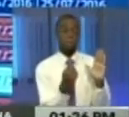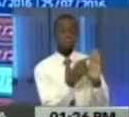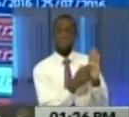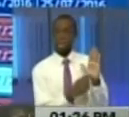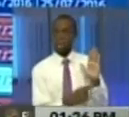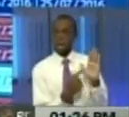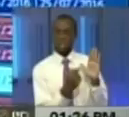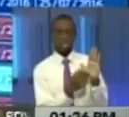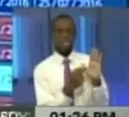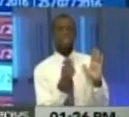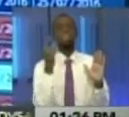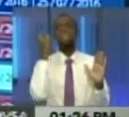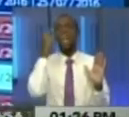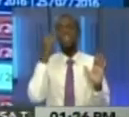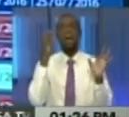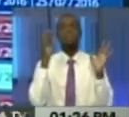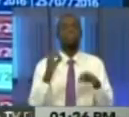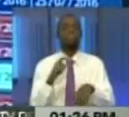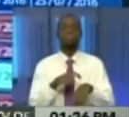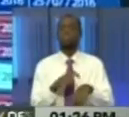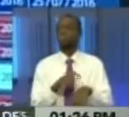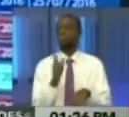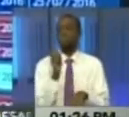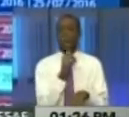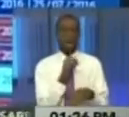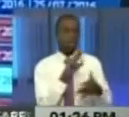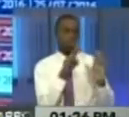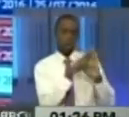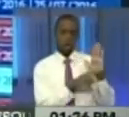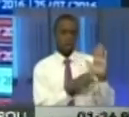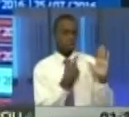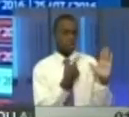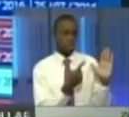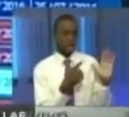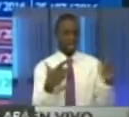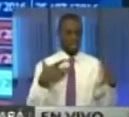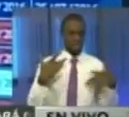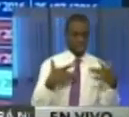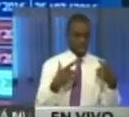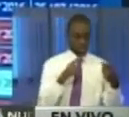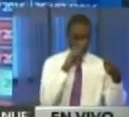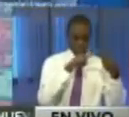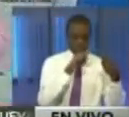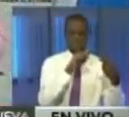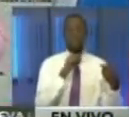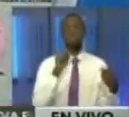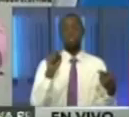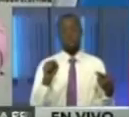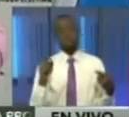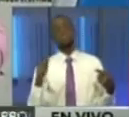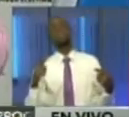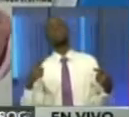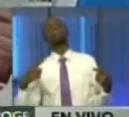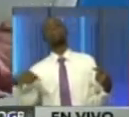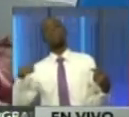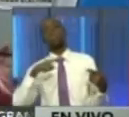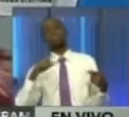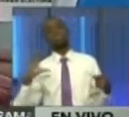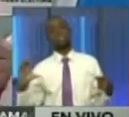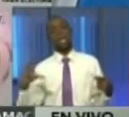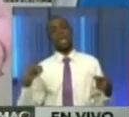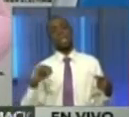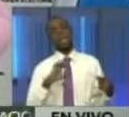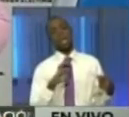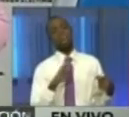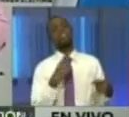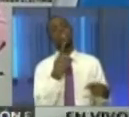un lapso en específico. A este tipo de actividades, el Consejo Nacional Electoral le da